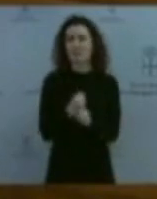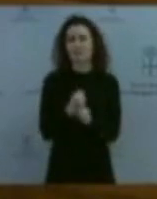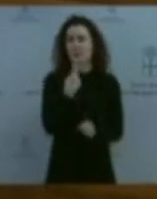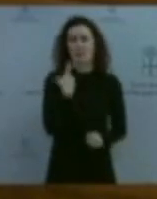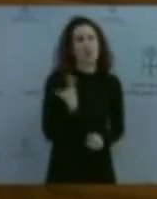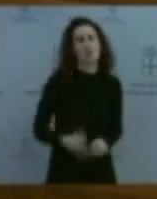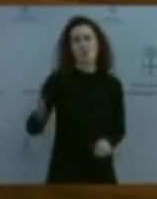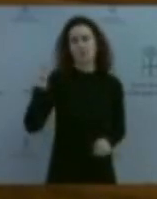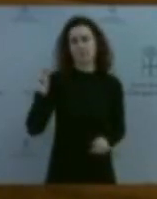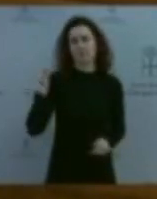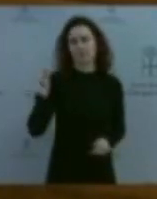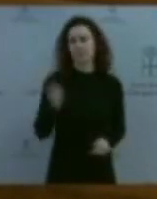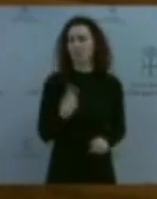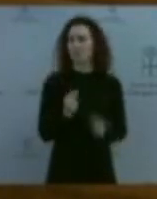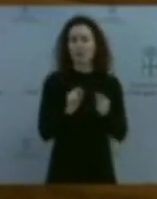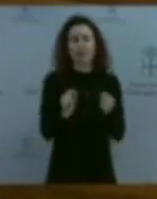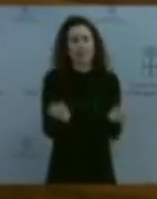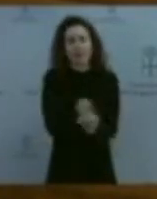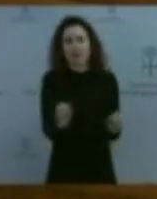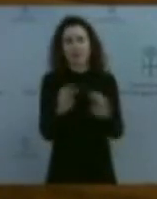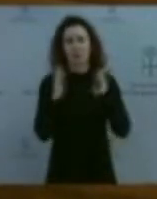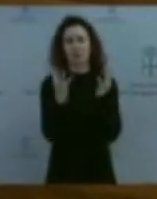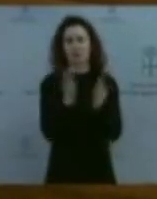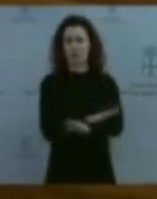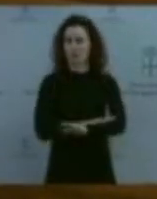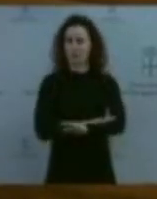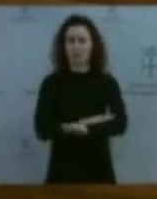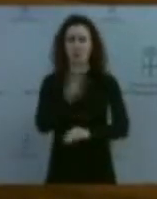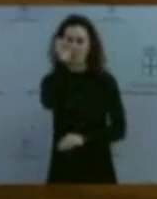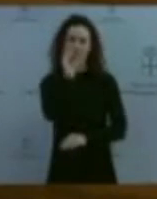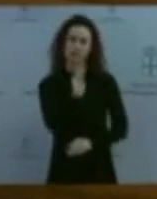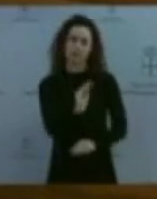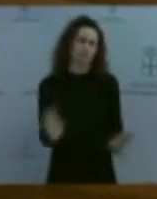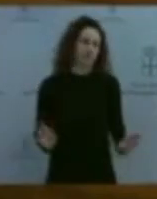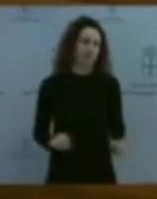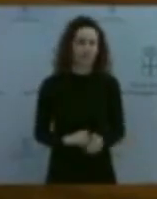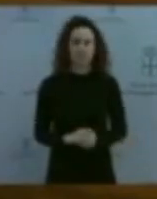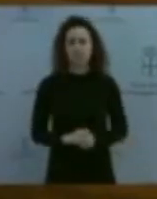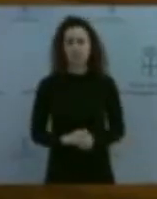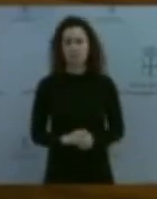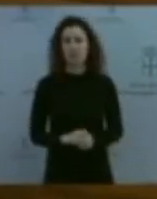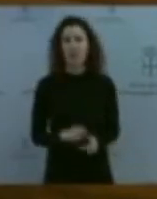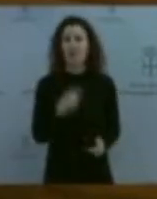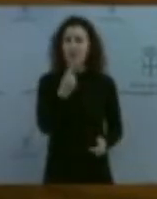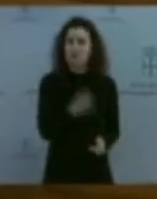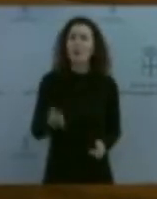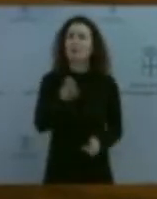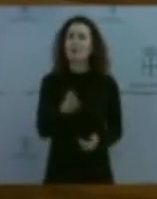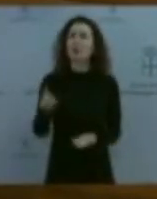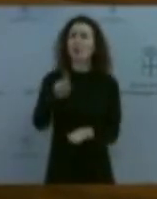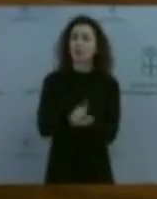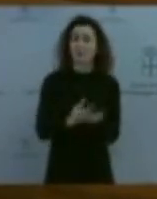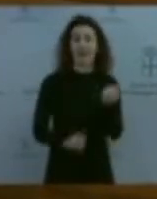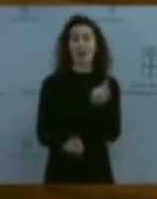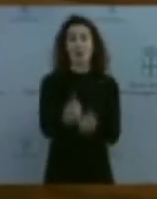Gobierno ese planteamiento. No, lo hemos dicho y lo hemos reiterado. Entiendo que a veces se quieran generar debates o